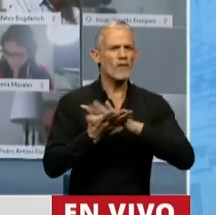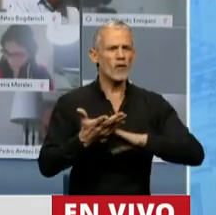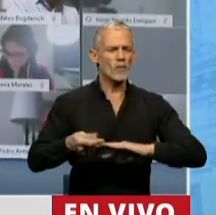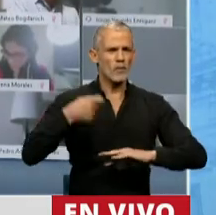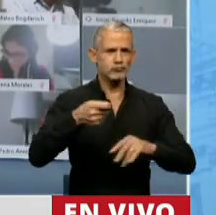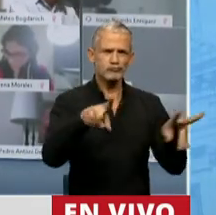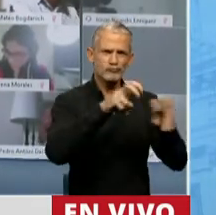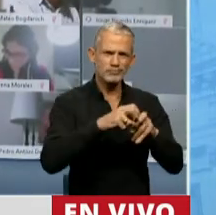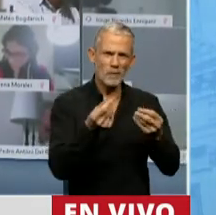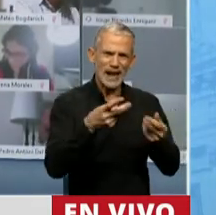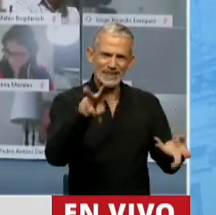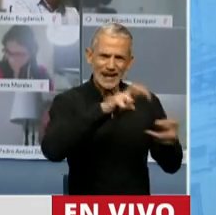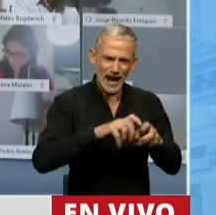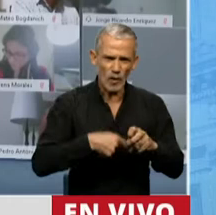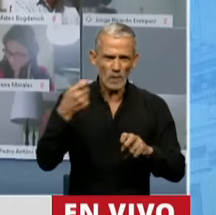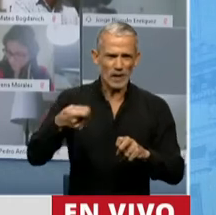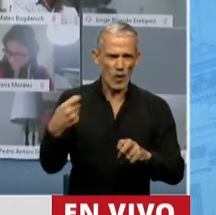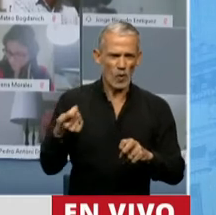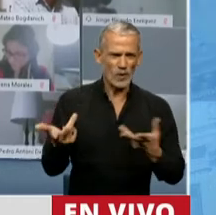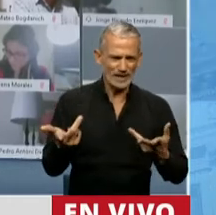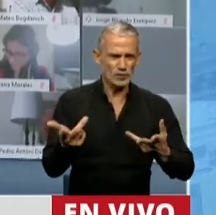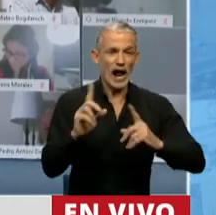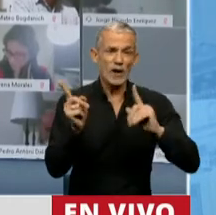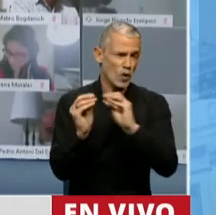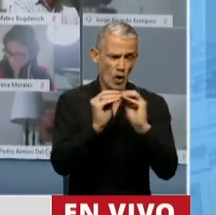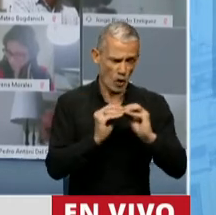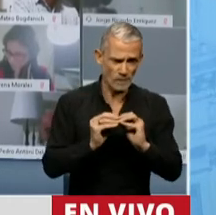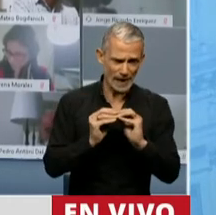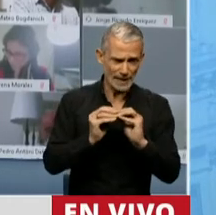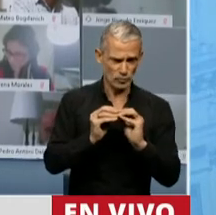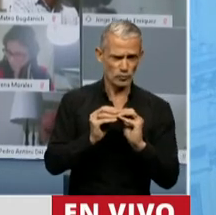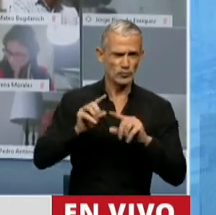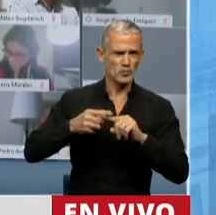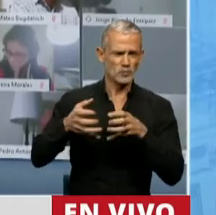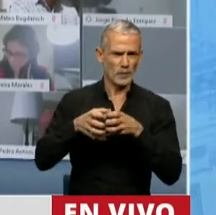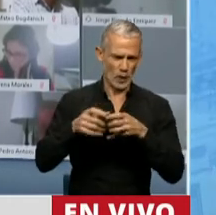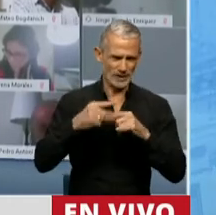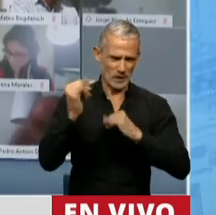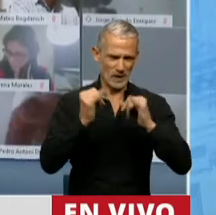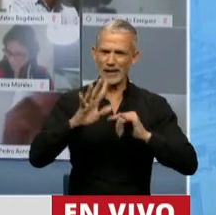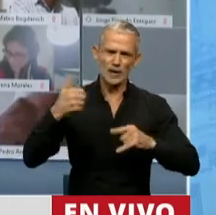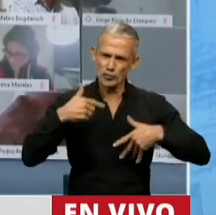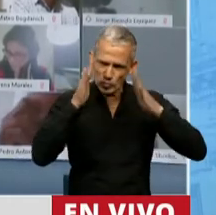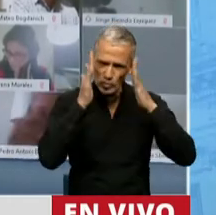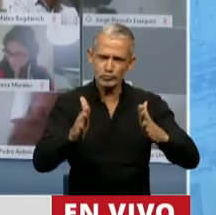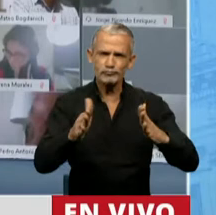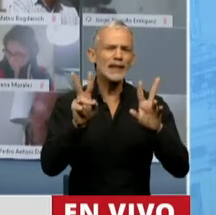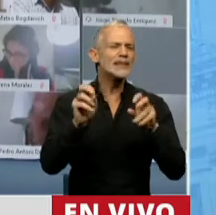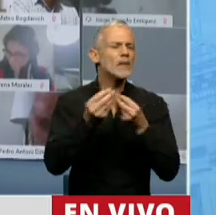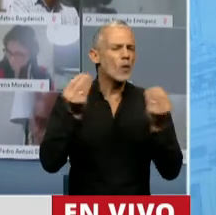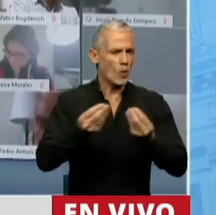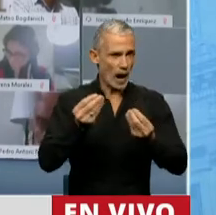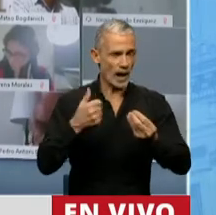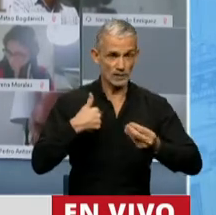financiamiento en base a lo que después pondrán algunos colegas de mi interbloque. Yo me voy a centrar en